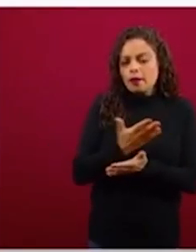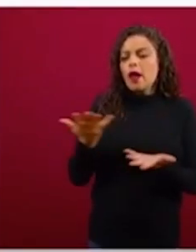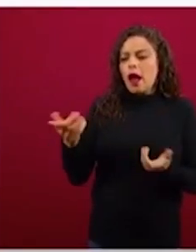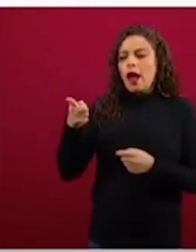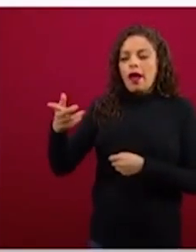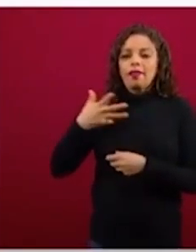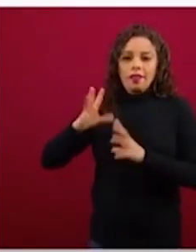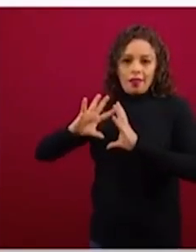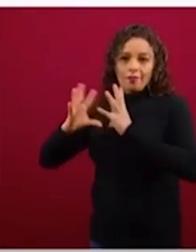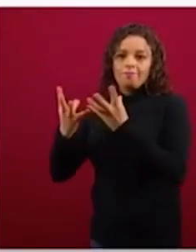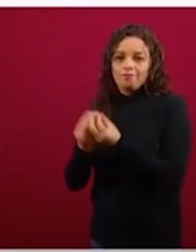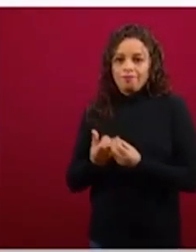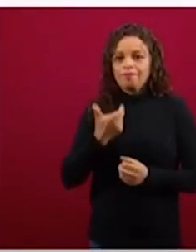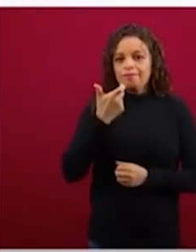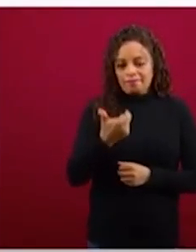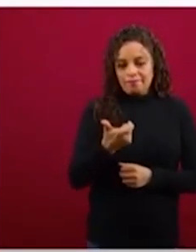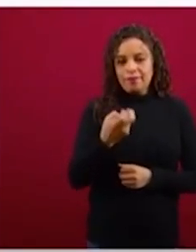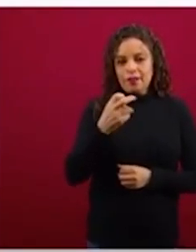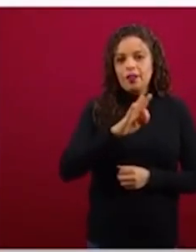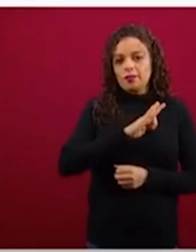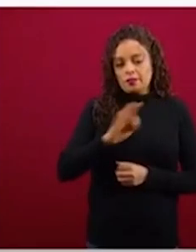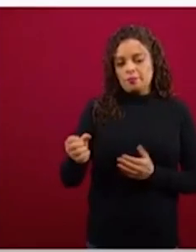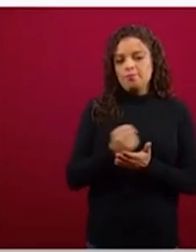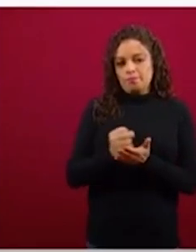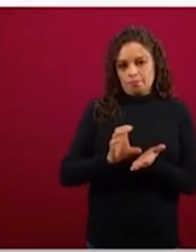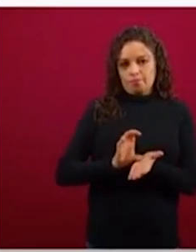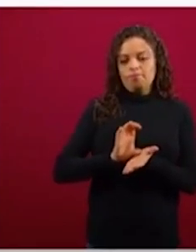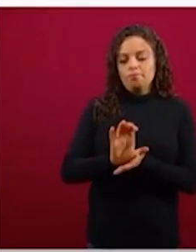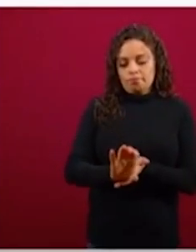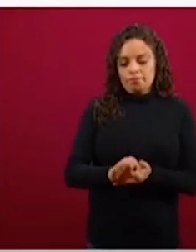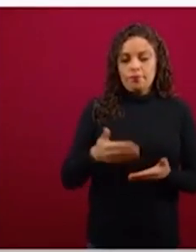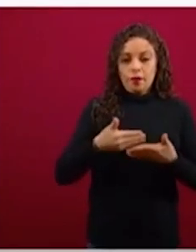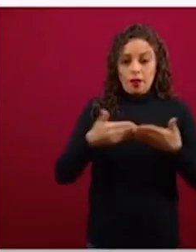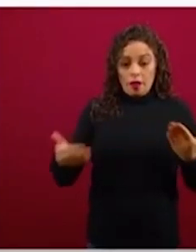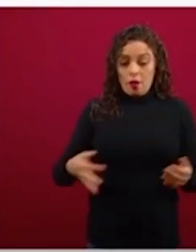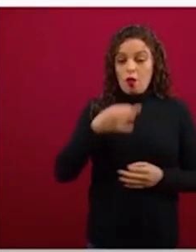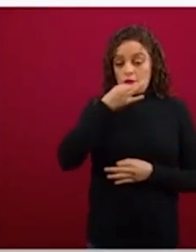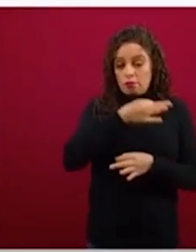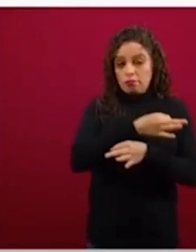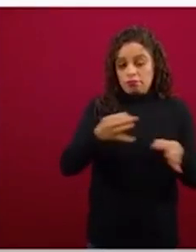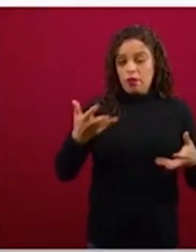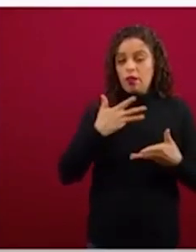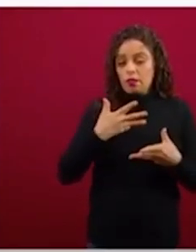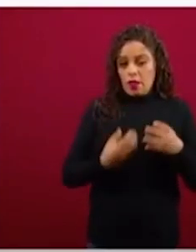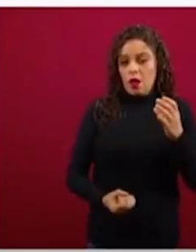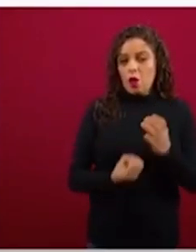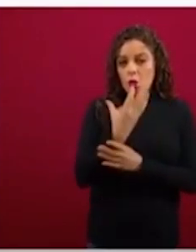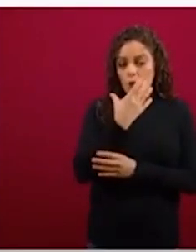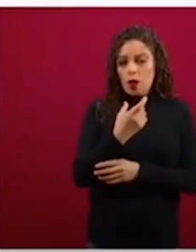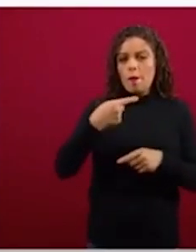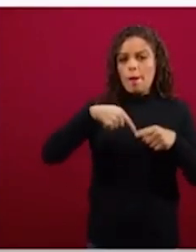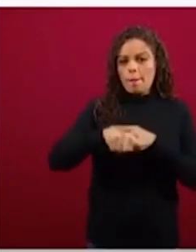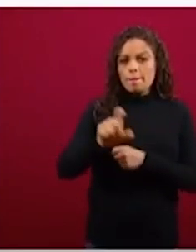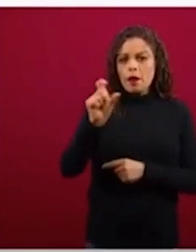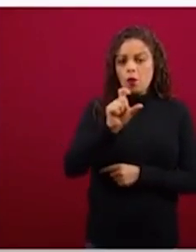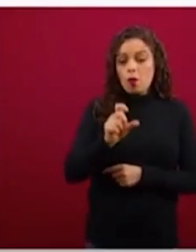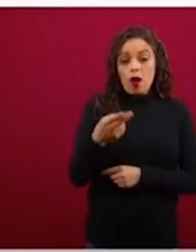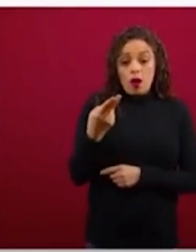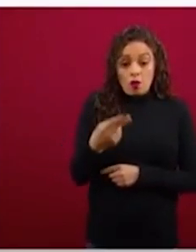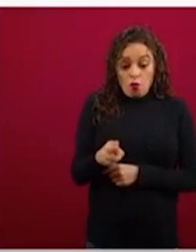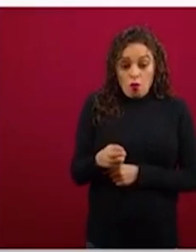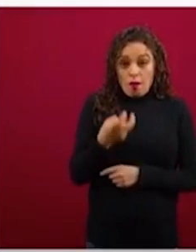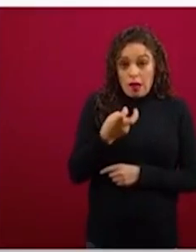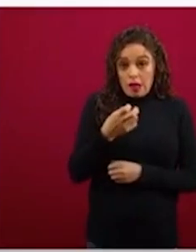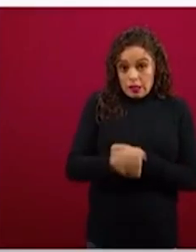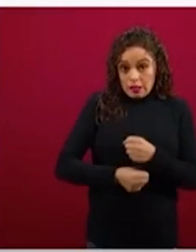Y la nueva línea de financiamiento que hemos anunciado también y estará operando a partir de noviembre de este año, de